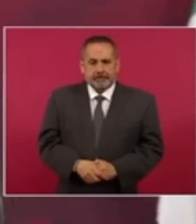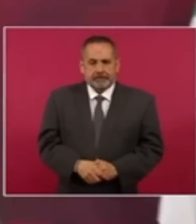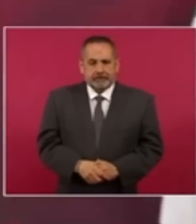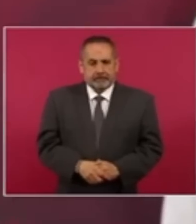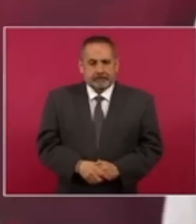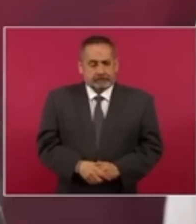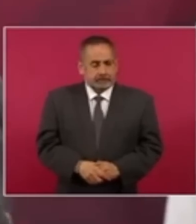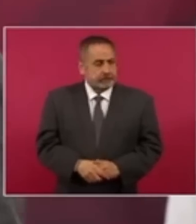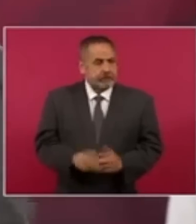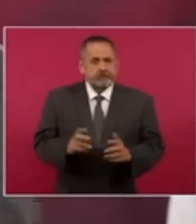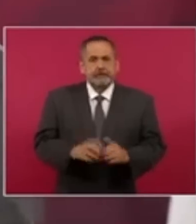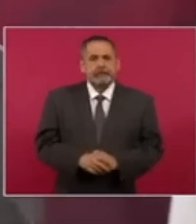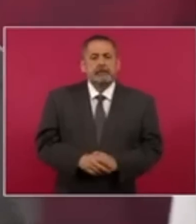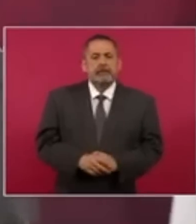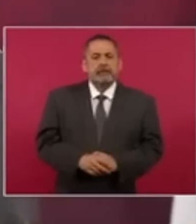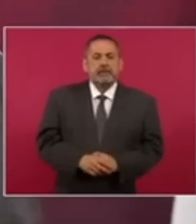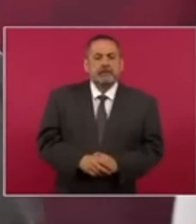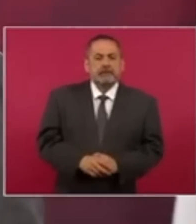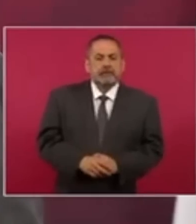Pero era